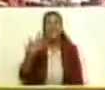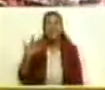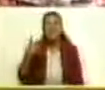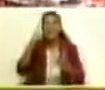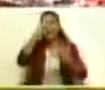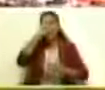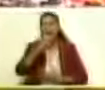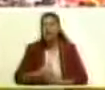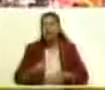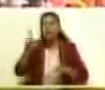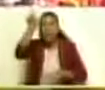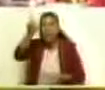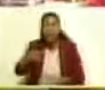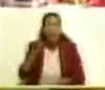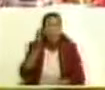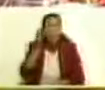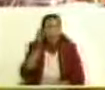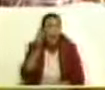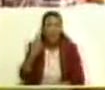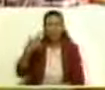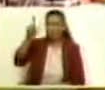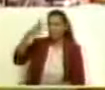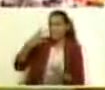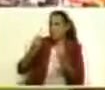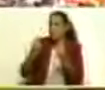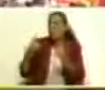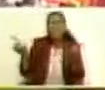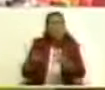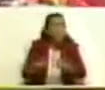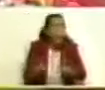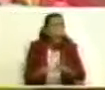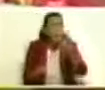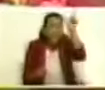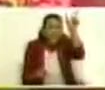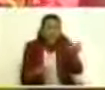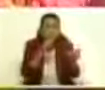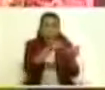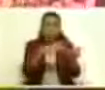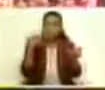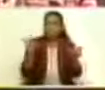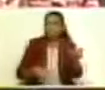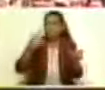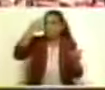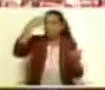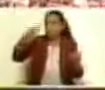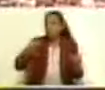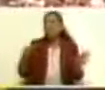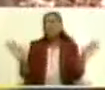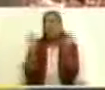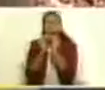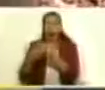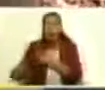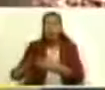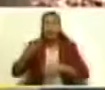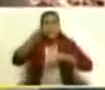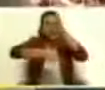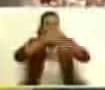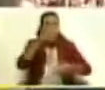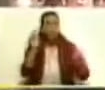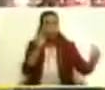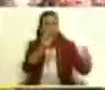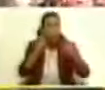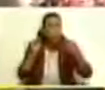años de edad, como ella, miles de compañeros y compañeras por todo el territorio, hablando,